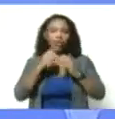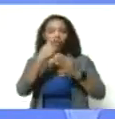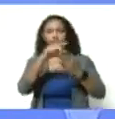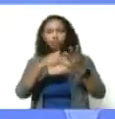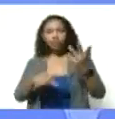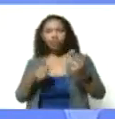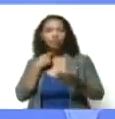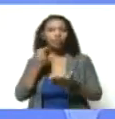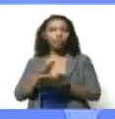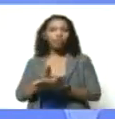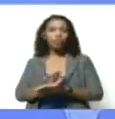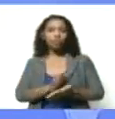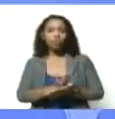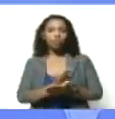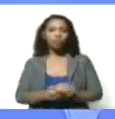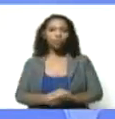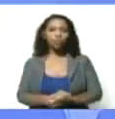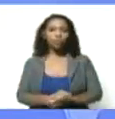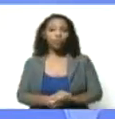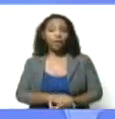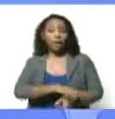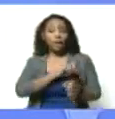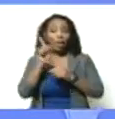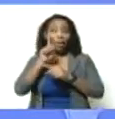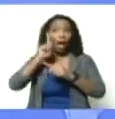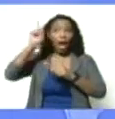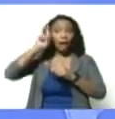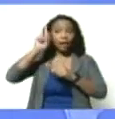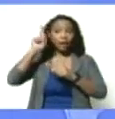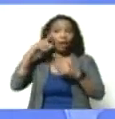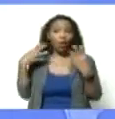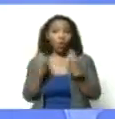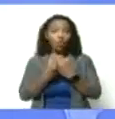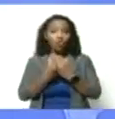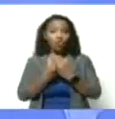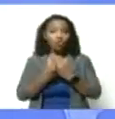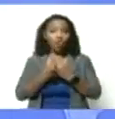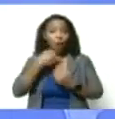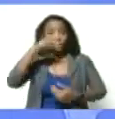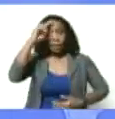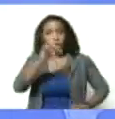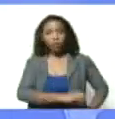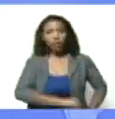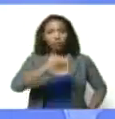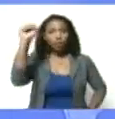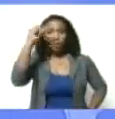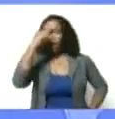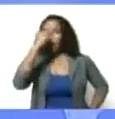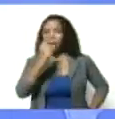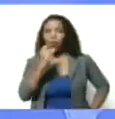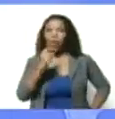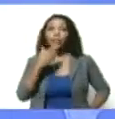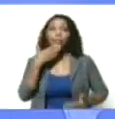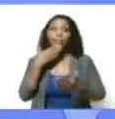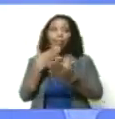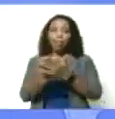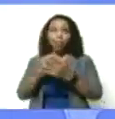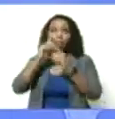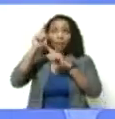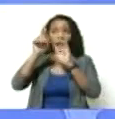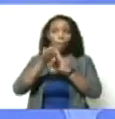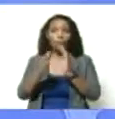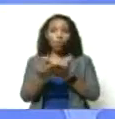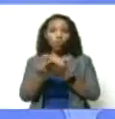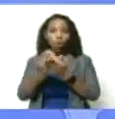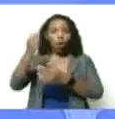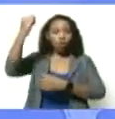otros que se marcharon. Y desde allá, al lado del padre libertador Simón Bolívar, de Ezequiel Zamora, te pedimos que desde ese mundo de alta